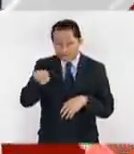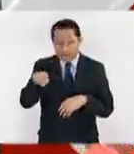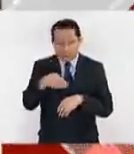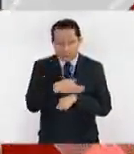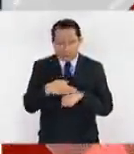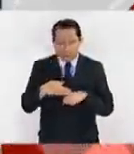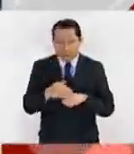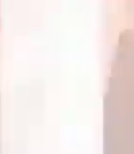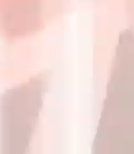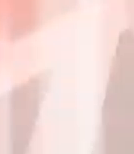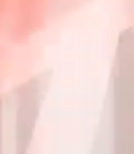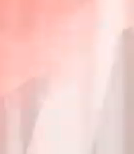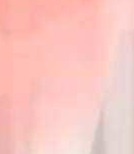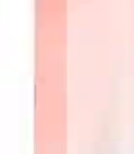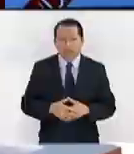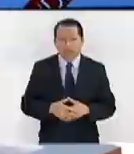familiares.